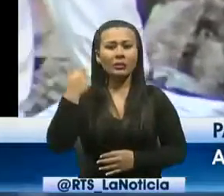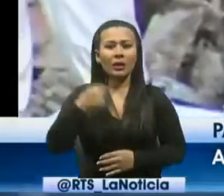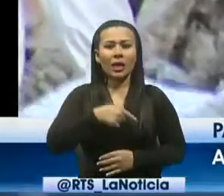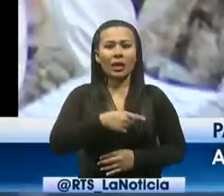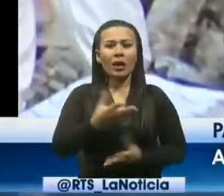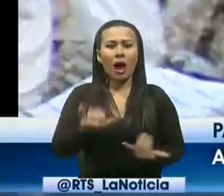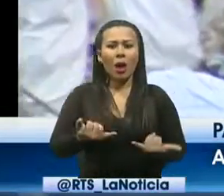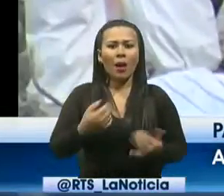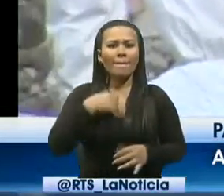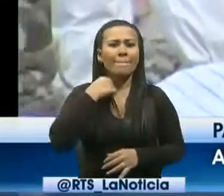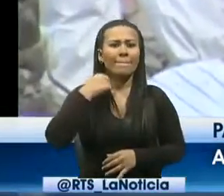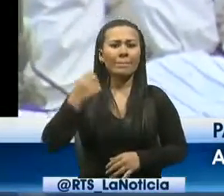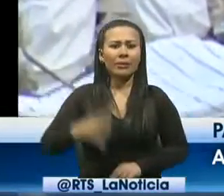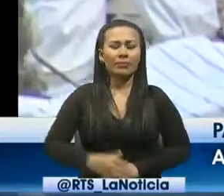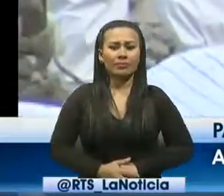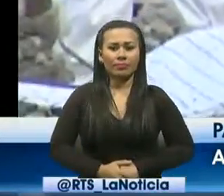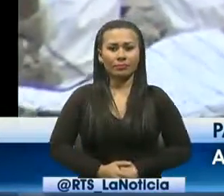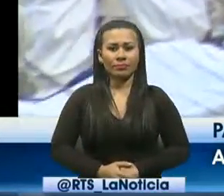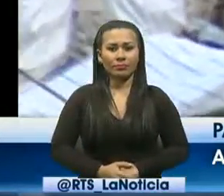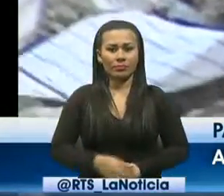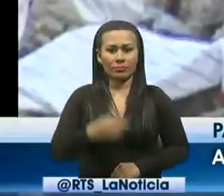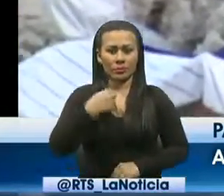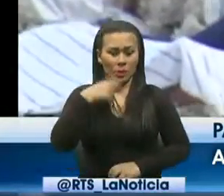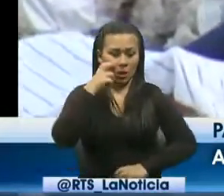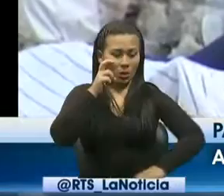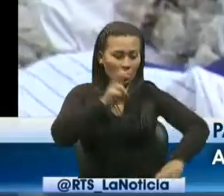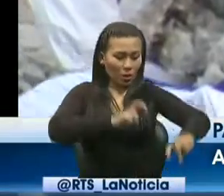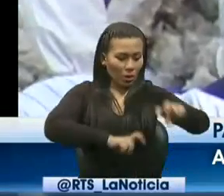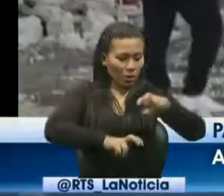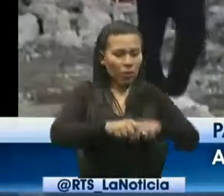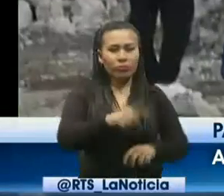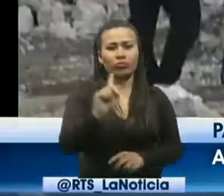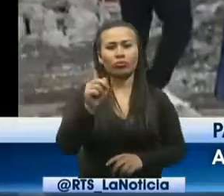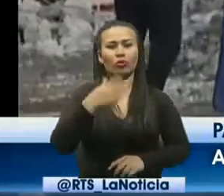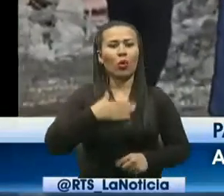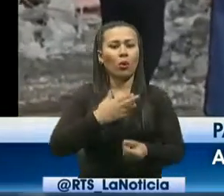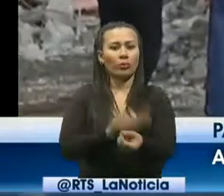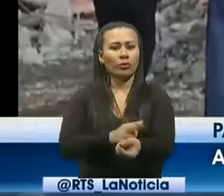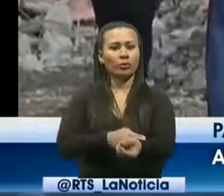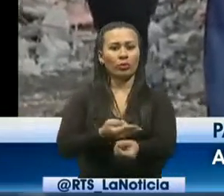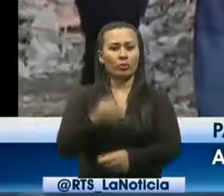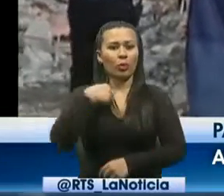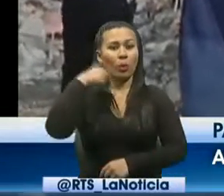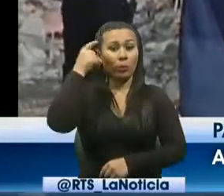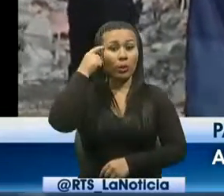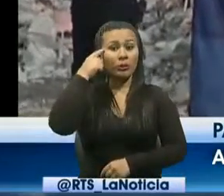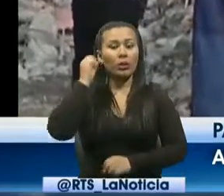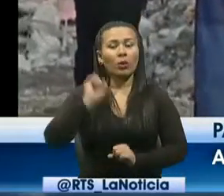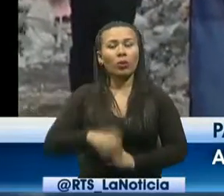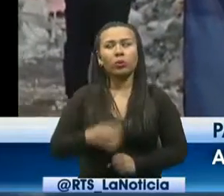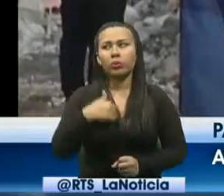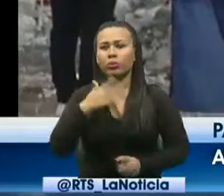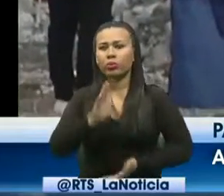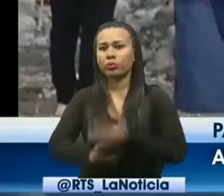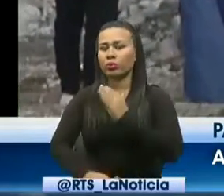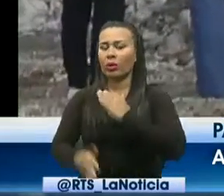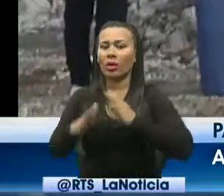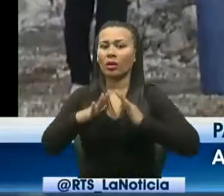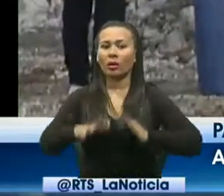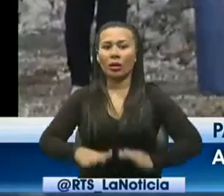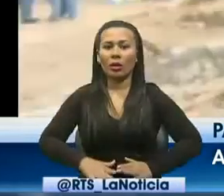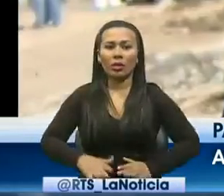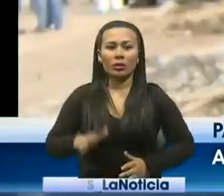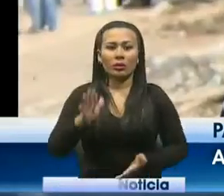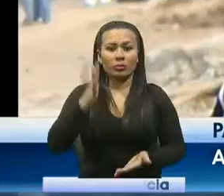encuentra desaparecido. Y ya lo verifiqué, gracias a mi Diosito, no era mi sobrino. Ya me puedo ir tranquila porque estaba